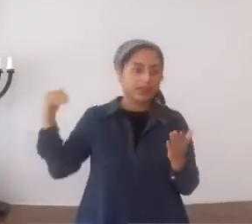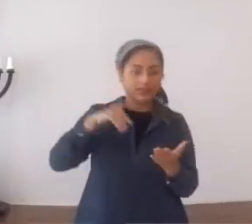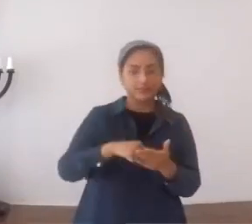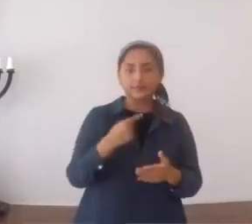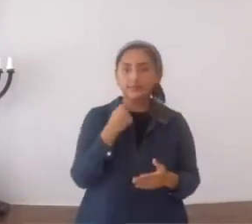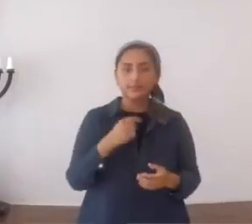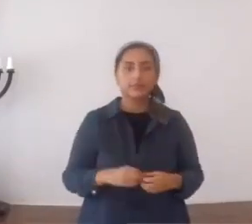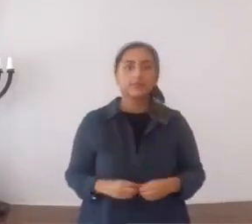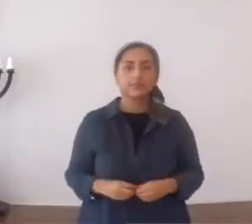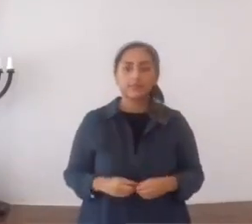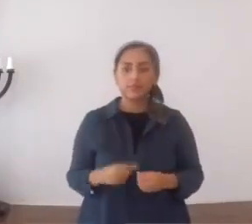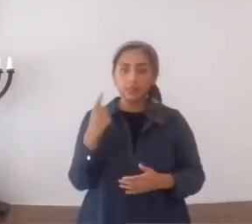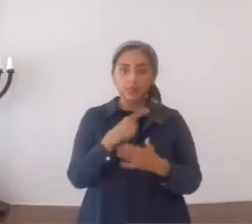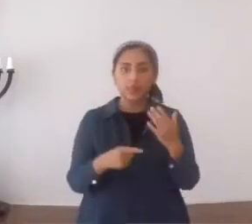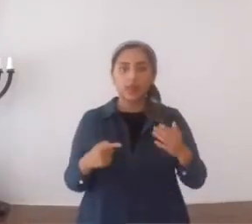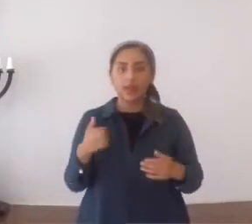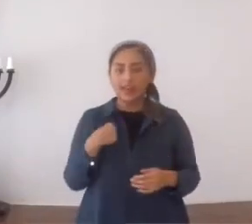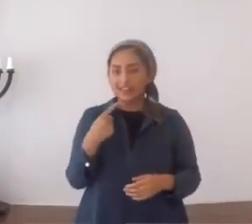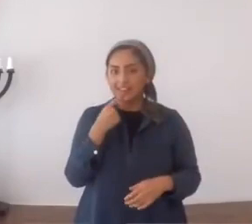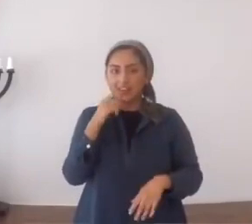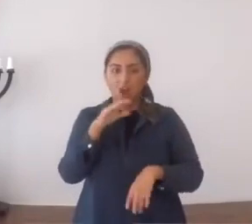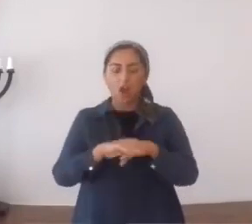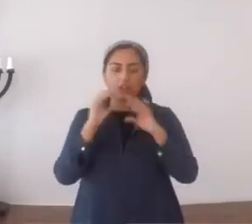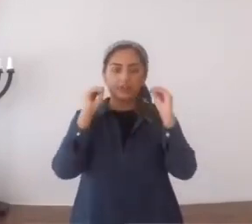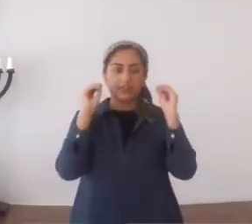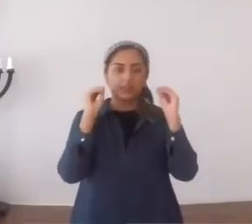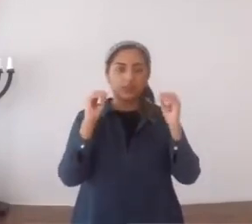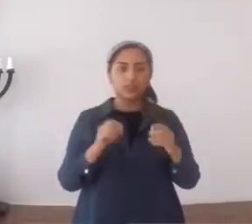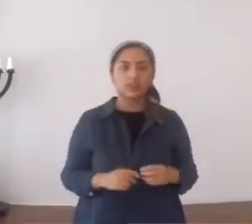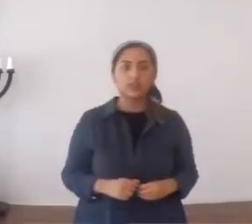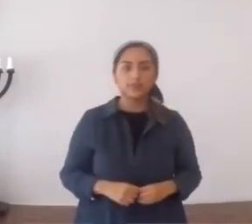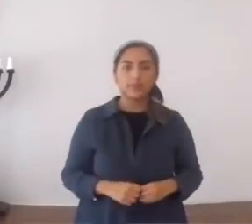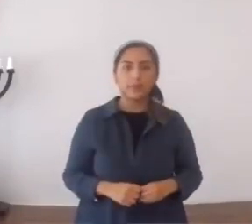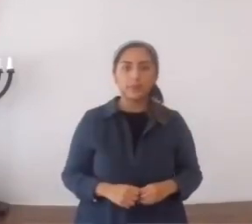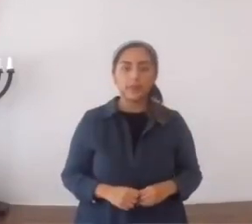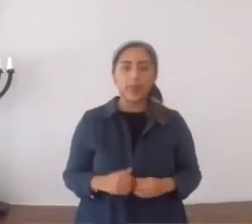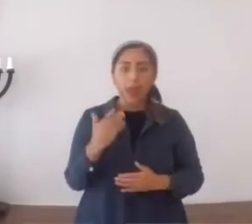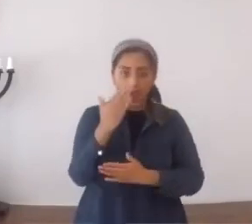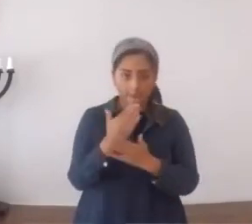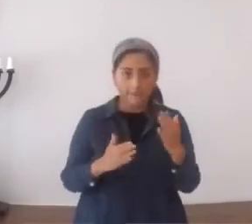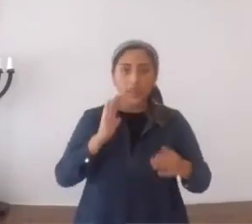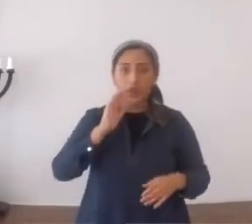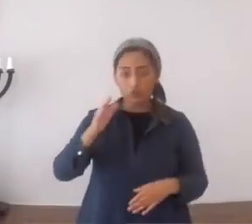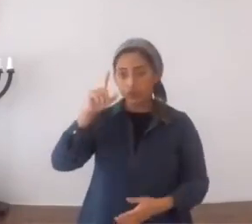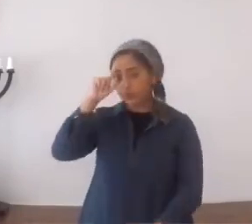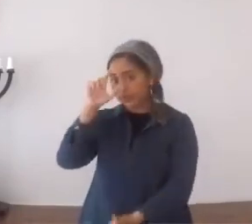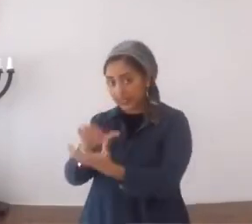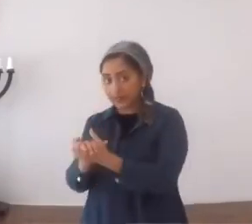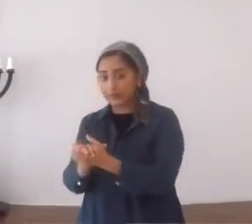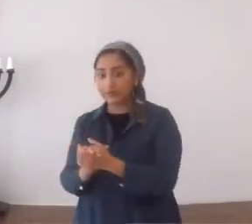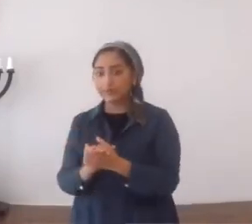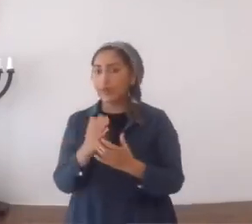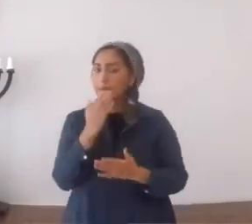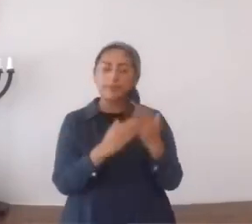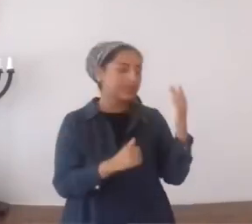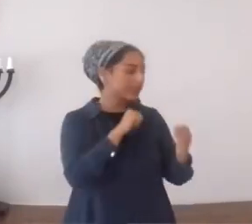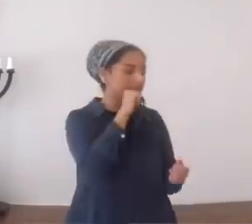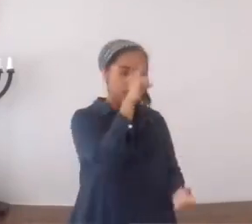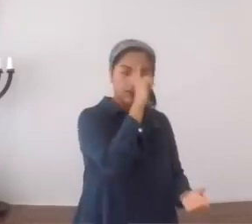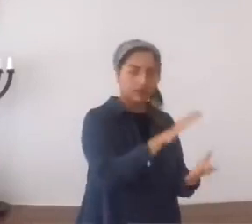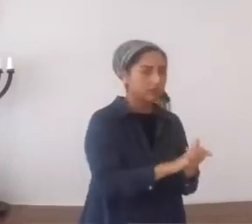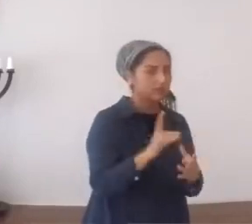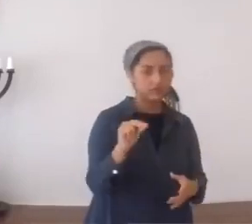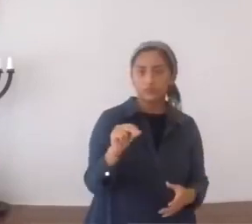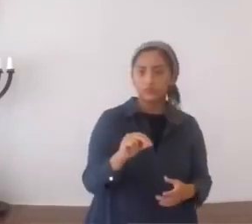Vuelvo a repetir lo que dije durante la administración. Algunos creerán,